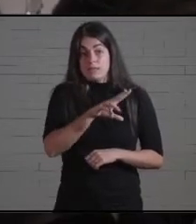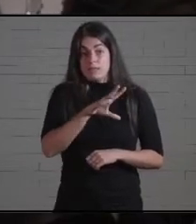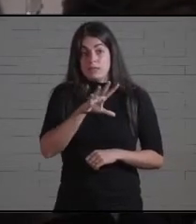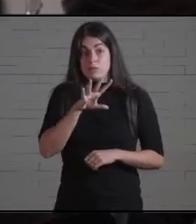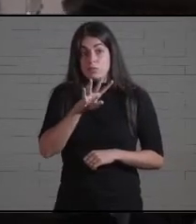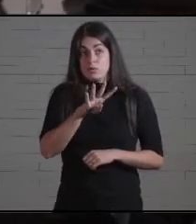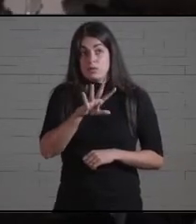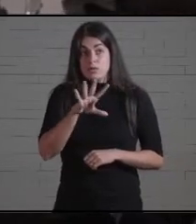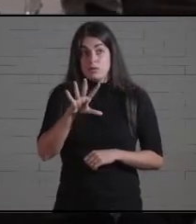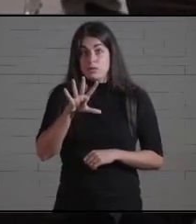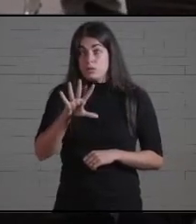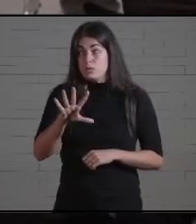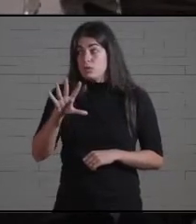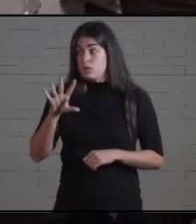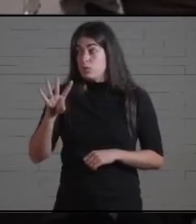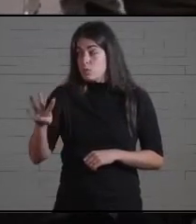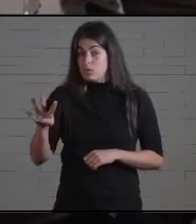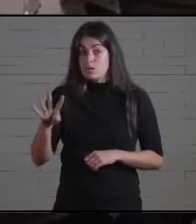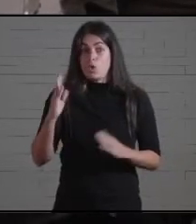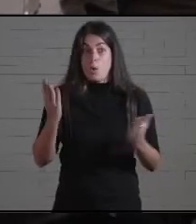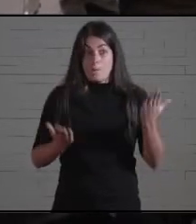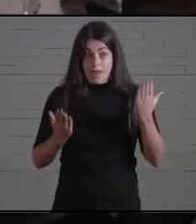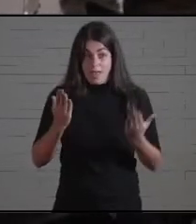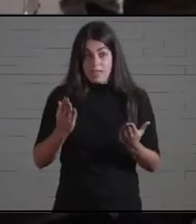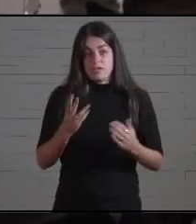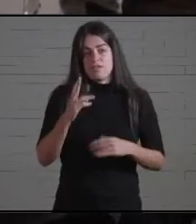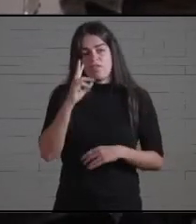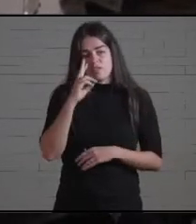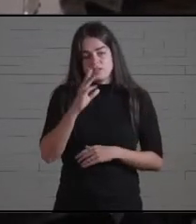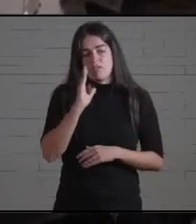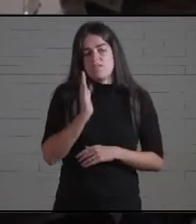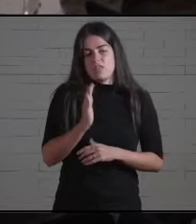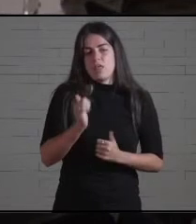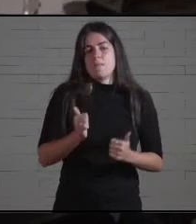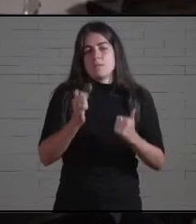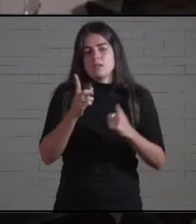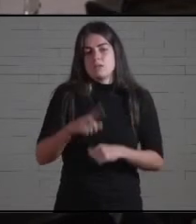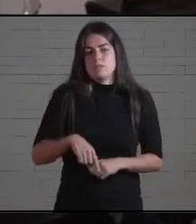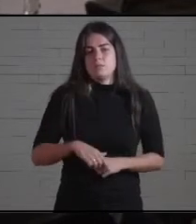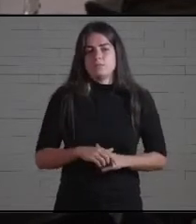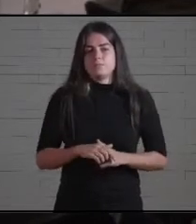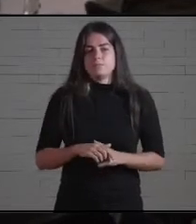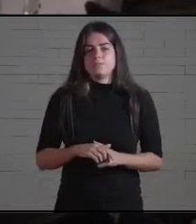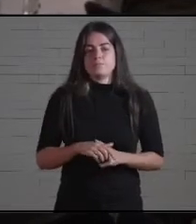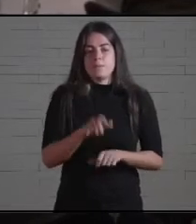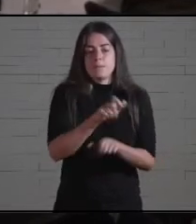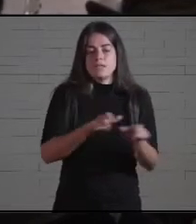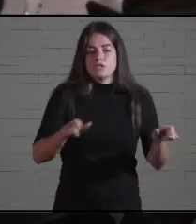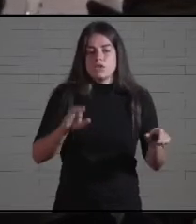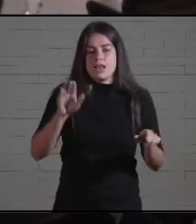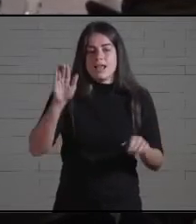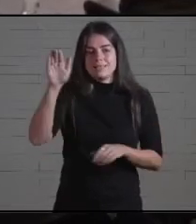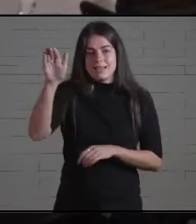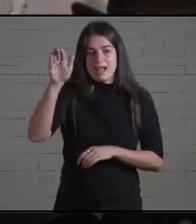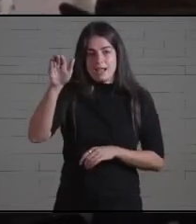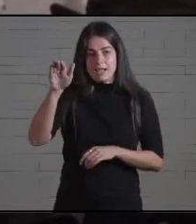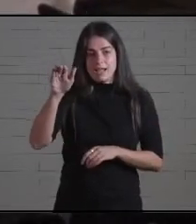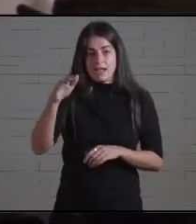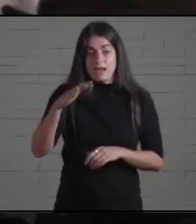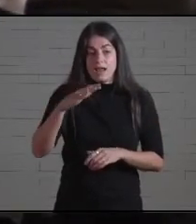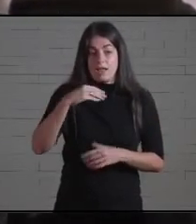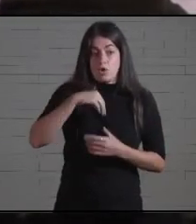a 54 años, también se han visto más afectados. Y la población extranjera frente a la